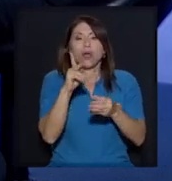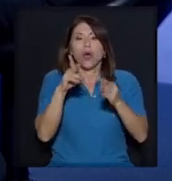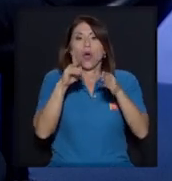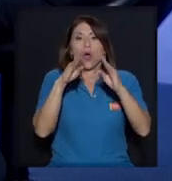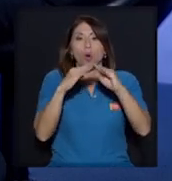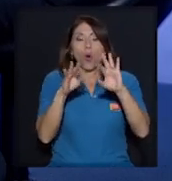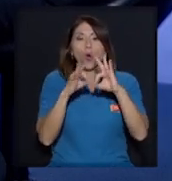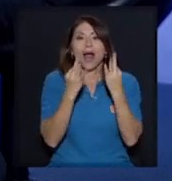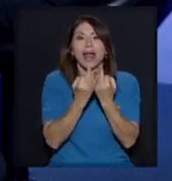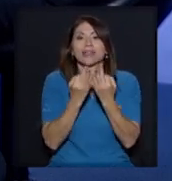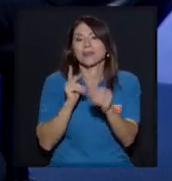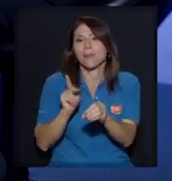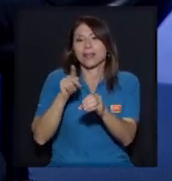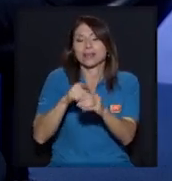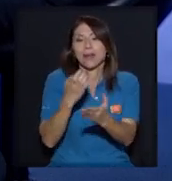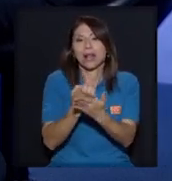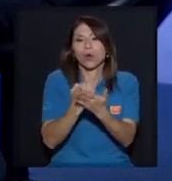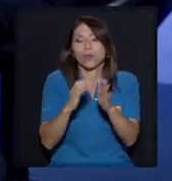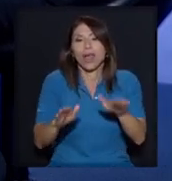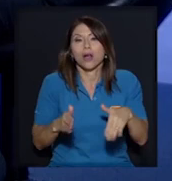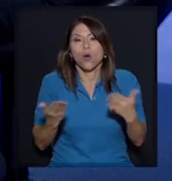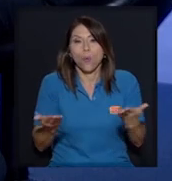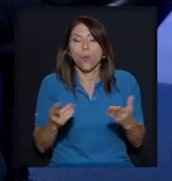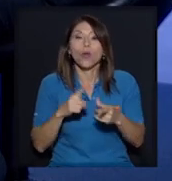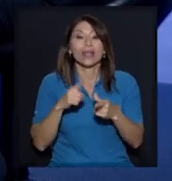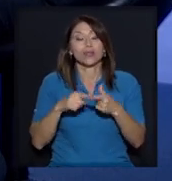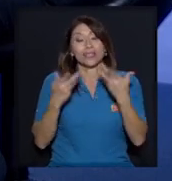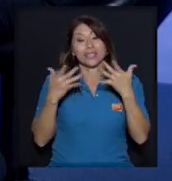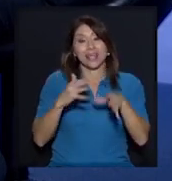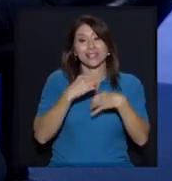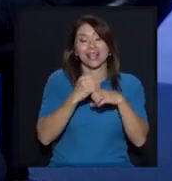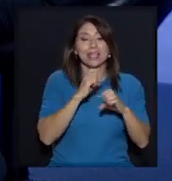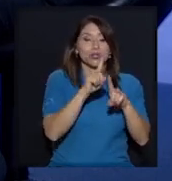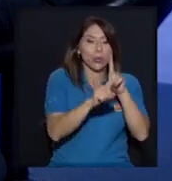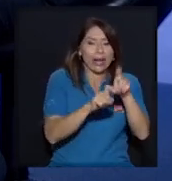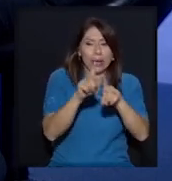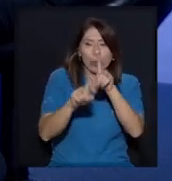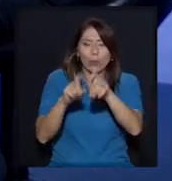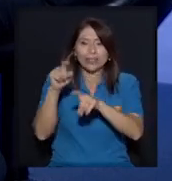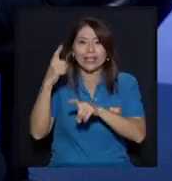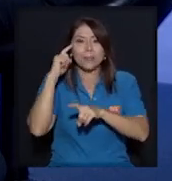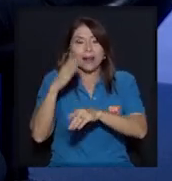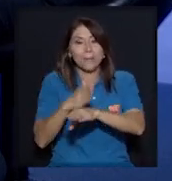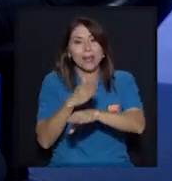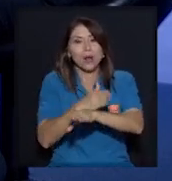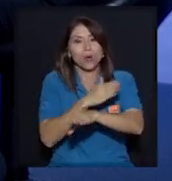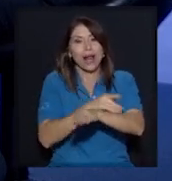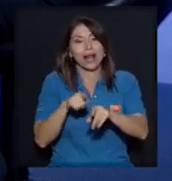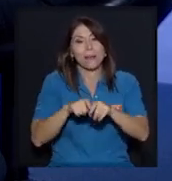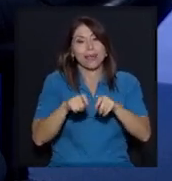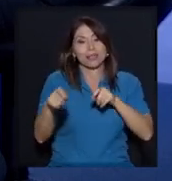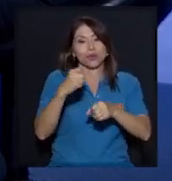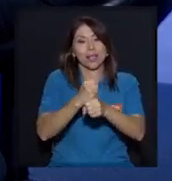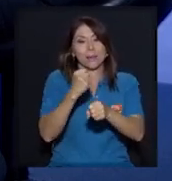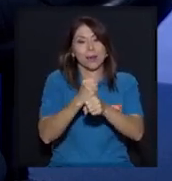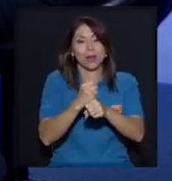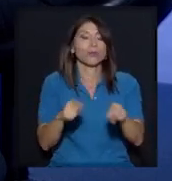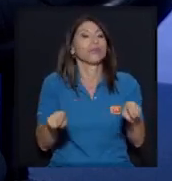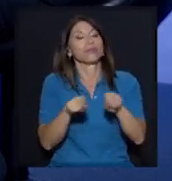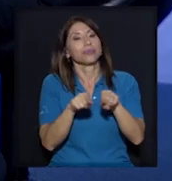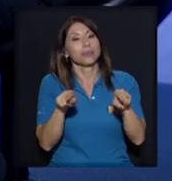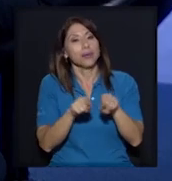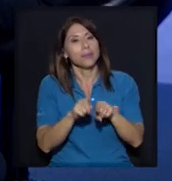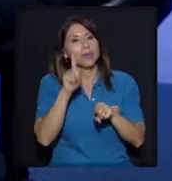Entonces, se han implementado encuestas para mejorar la medición del empleo y también una encuesta